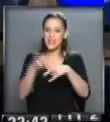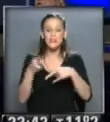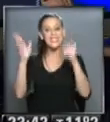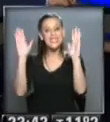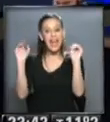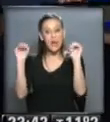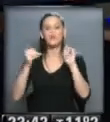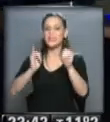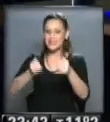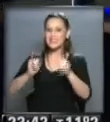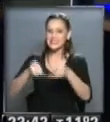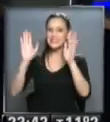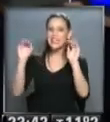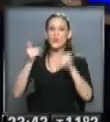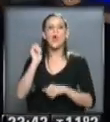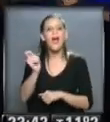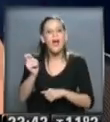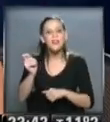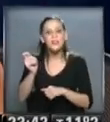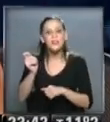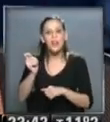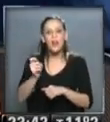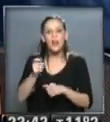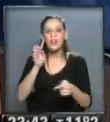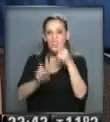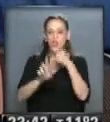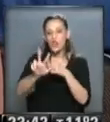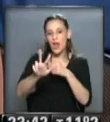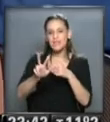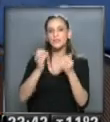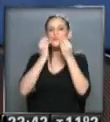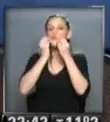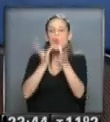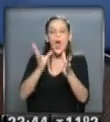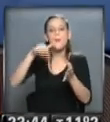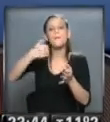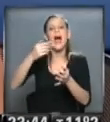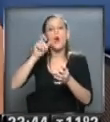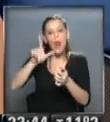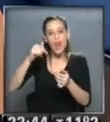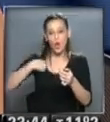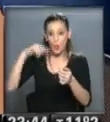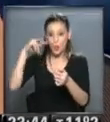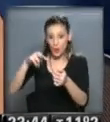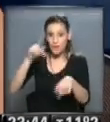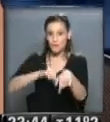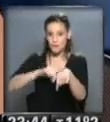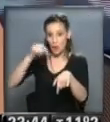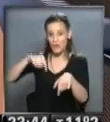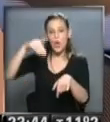hay que mandar saludos creo que vas a ver generalizado de los tres cuando pues eso muy grande a mabel que nos está viendo en este